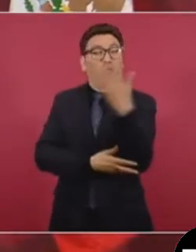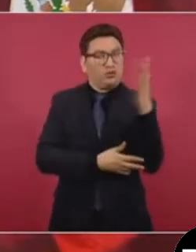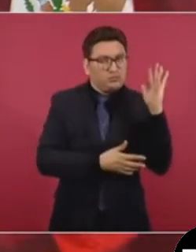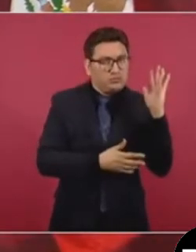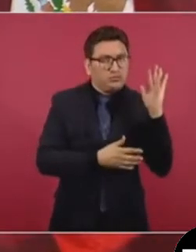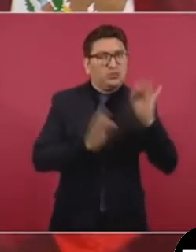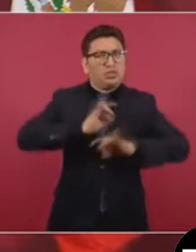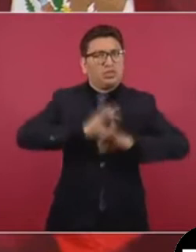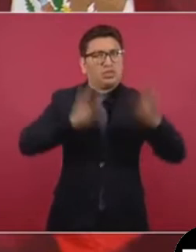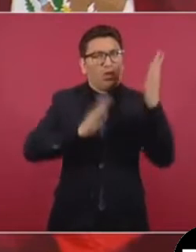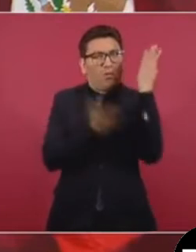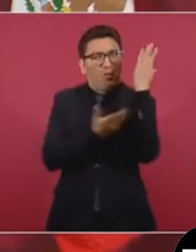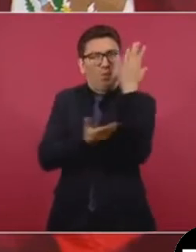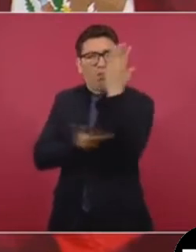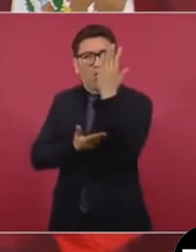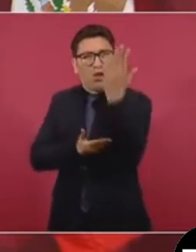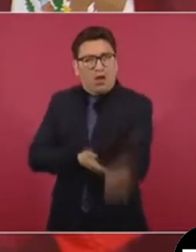que lo talaron.